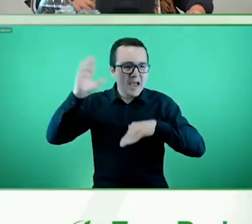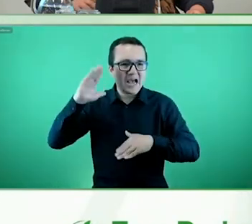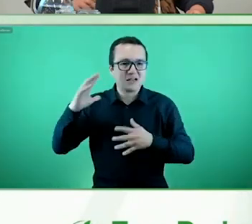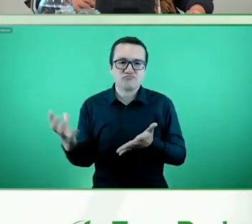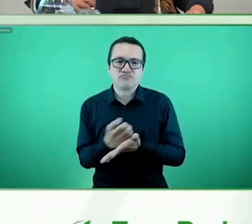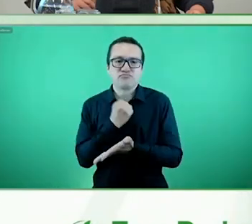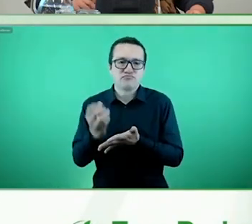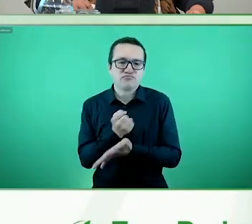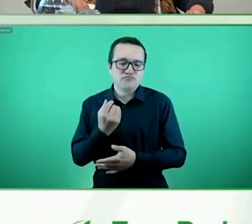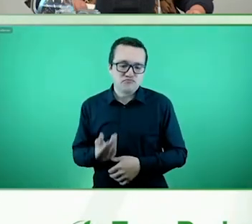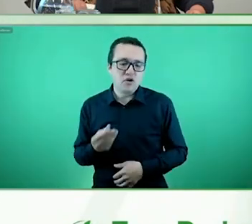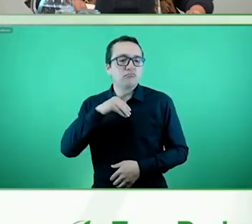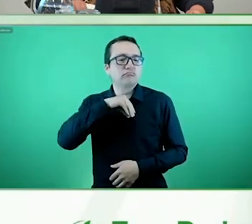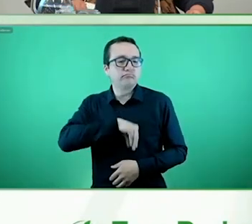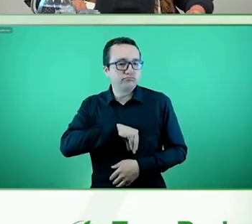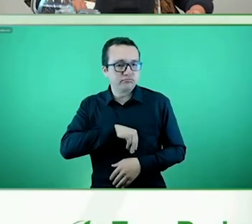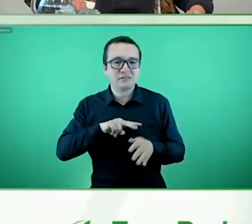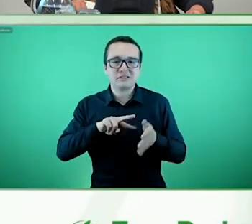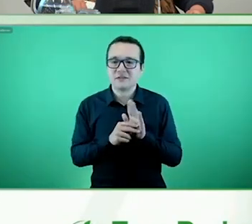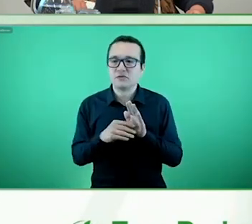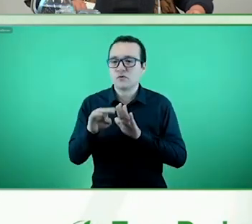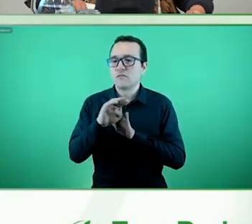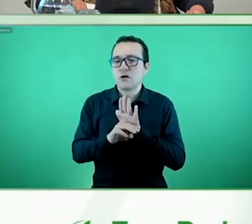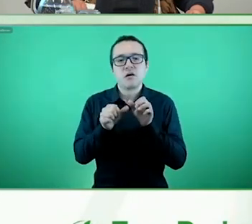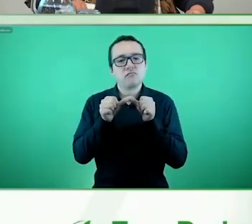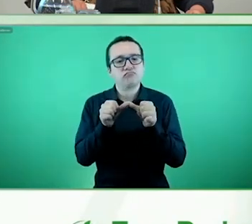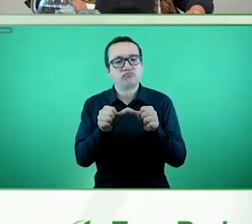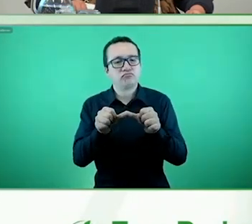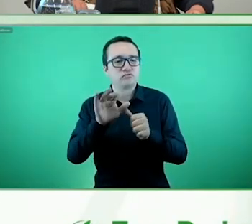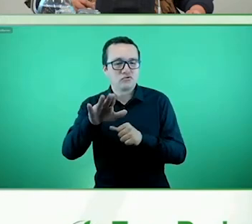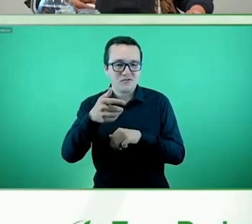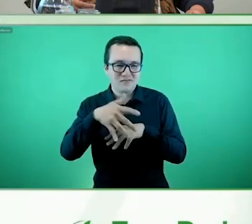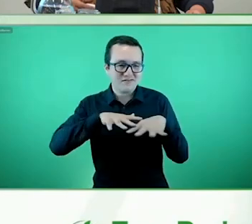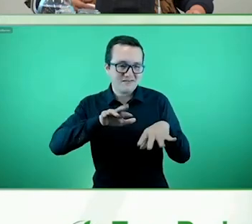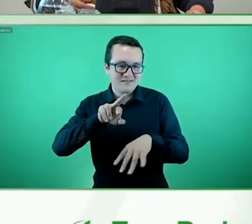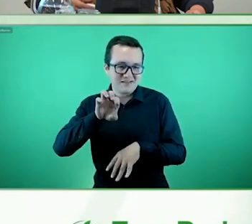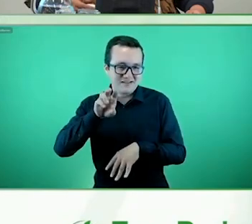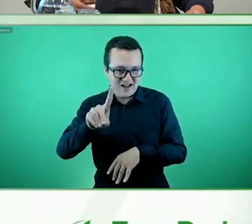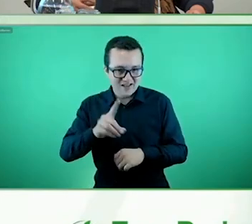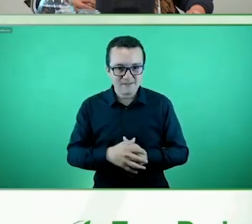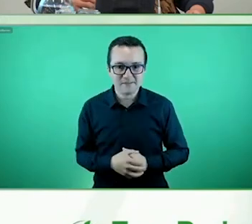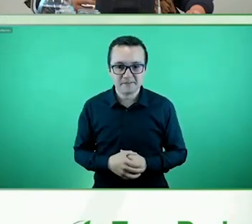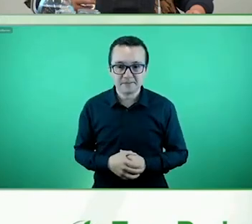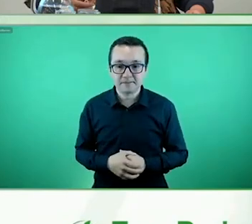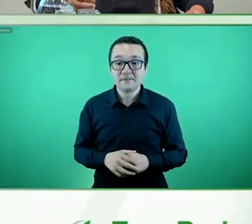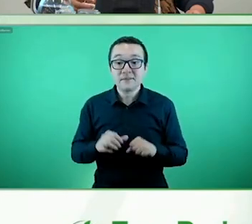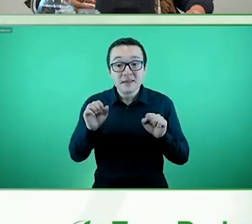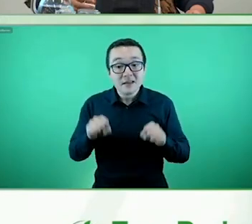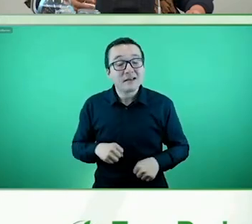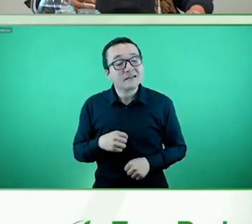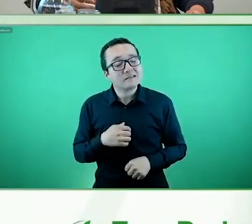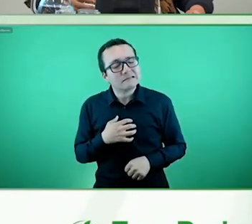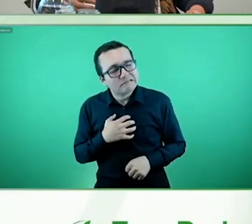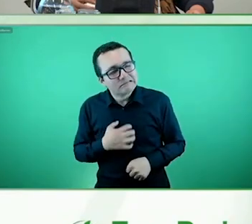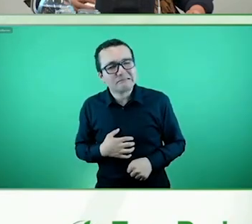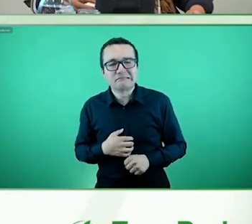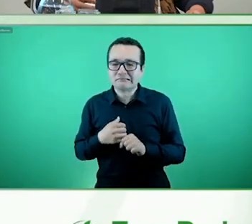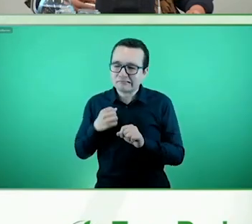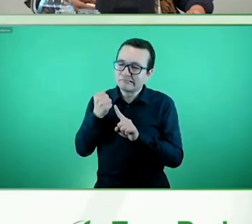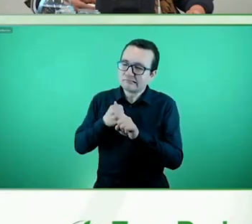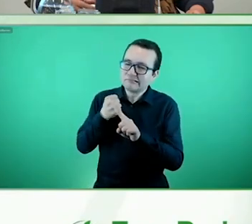sustentabilidad al programa Red. Buscamos también replicar nuestro modelo, extenderlo a otros